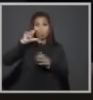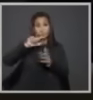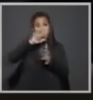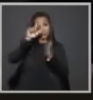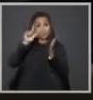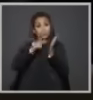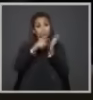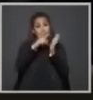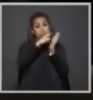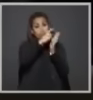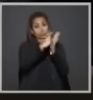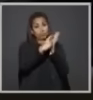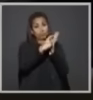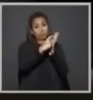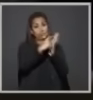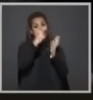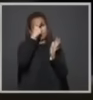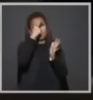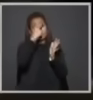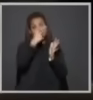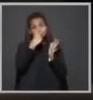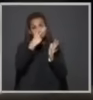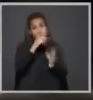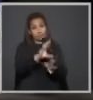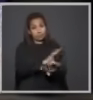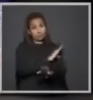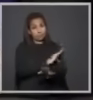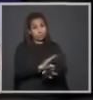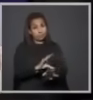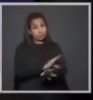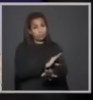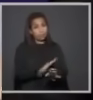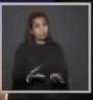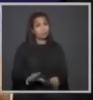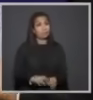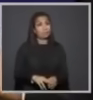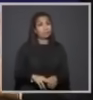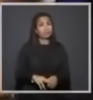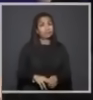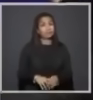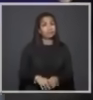de México. Nos han hecho creer de que